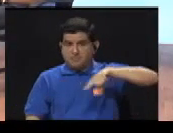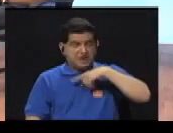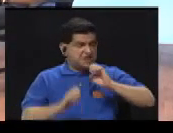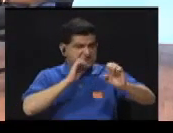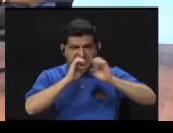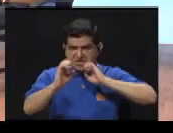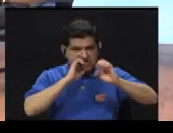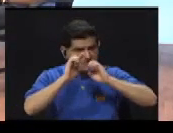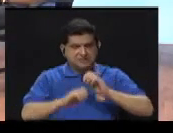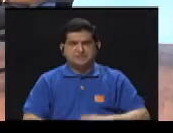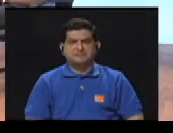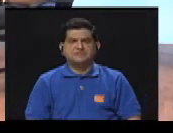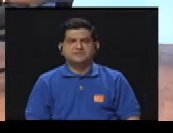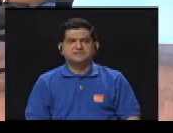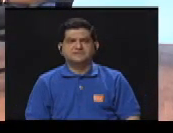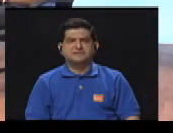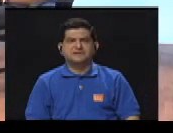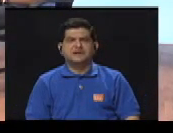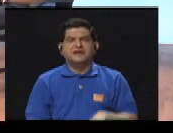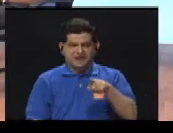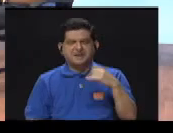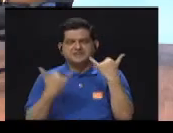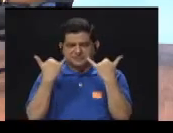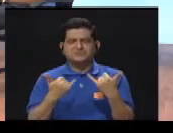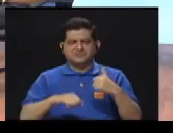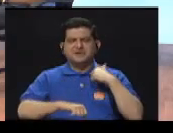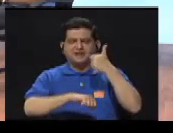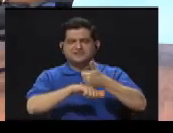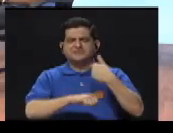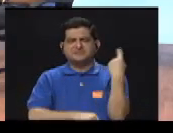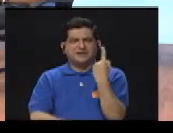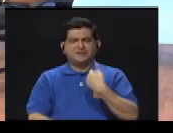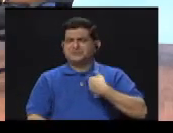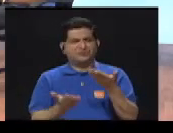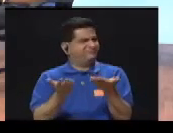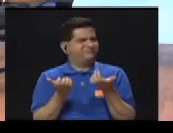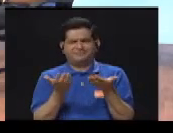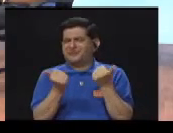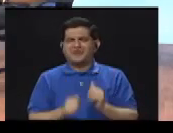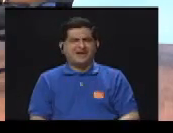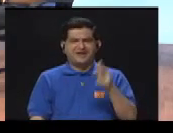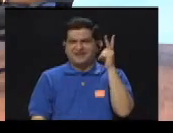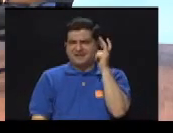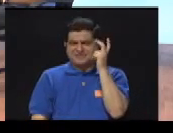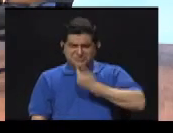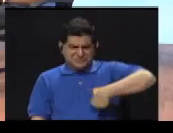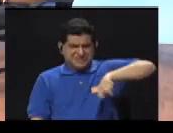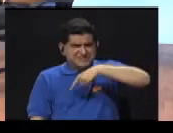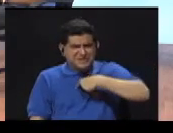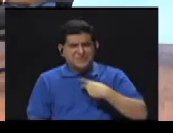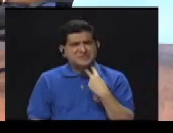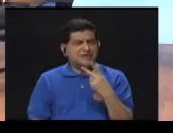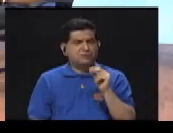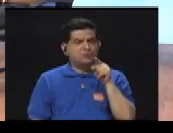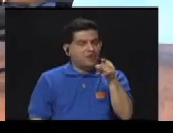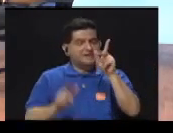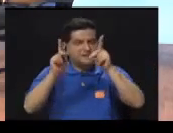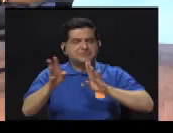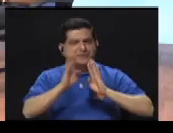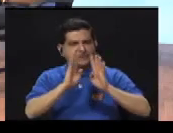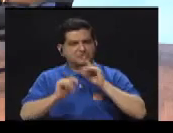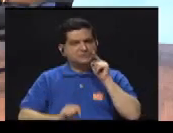nosotros haciendo entrevistas y todo eso, sí, estaba planteado desde siempre, digamos. Yo no quería que se escuchara nuestra voz ni nada, que fueran ellos siempre